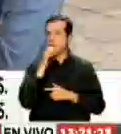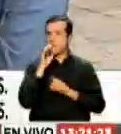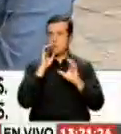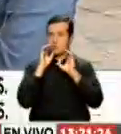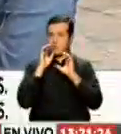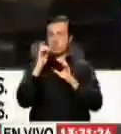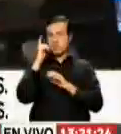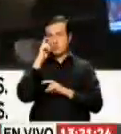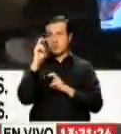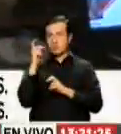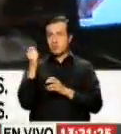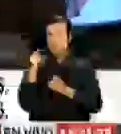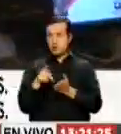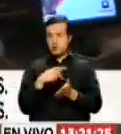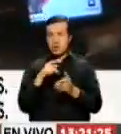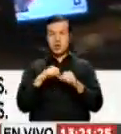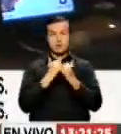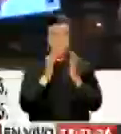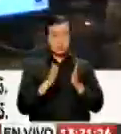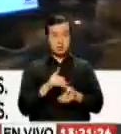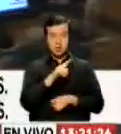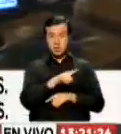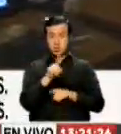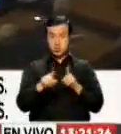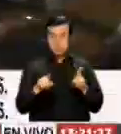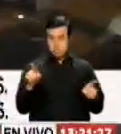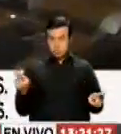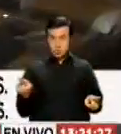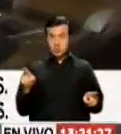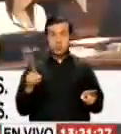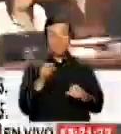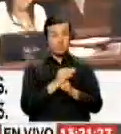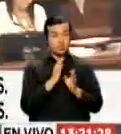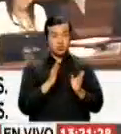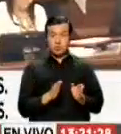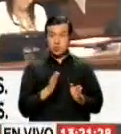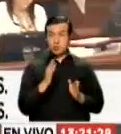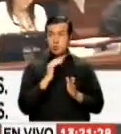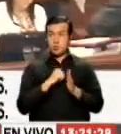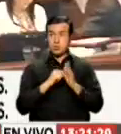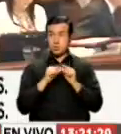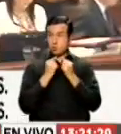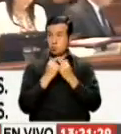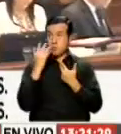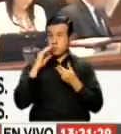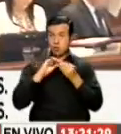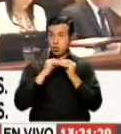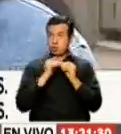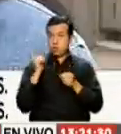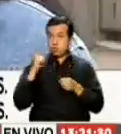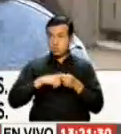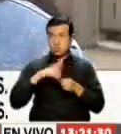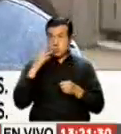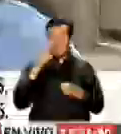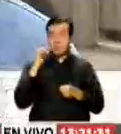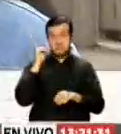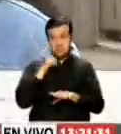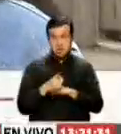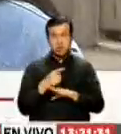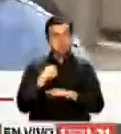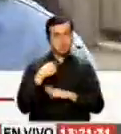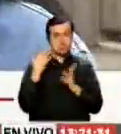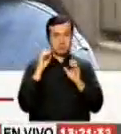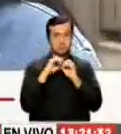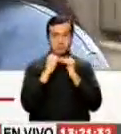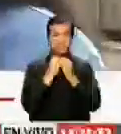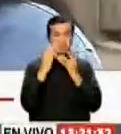por estos diezmos, los asambleístas cobraban aportes incluso si el funcionario no era militante de la agrupación política. En mi caso, yo no era